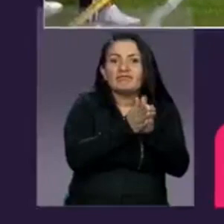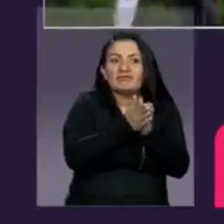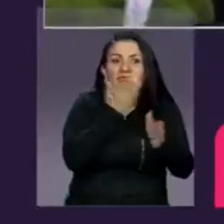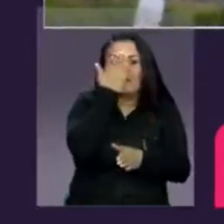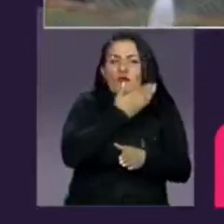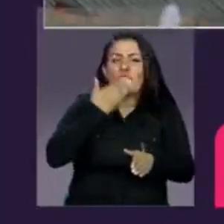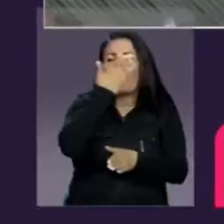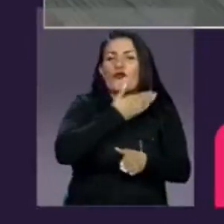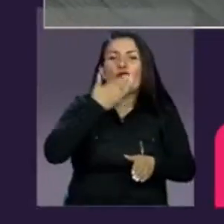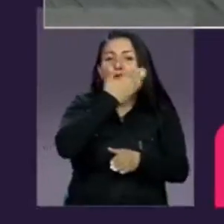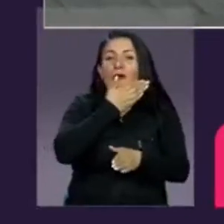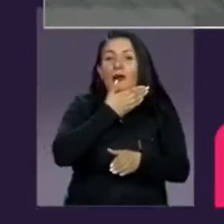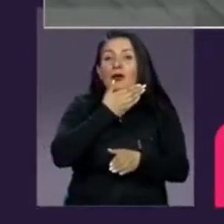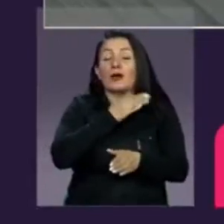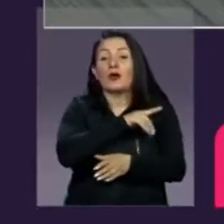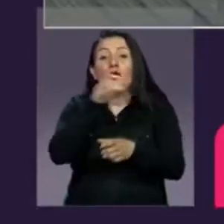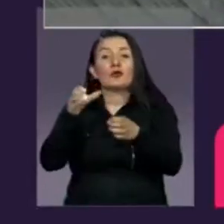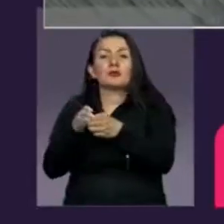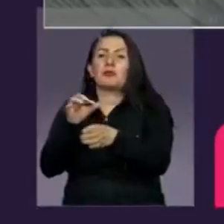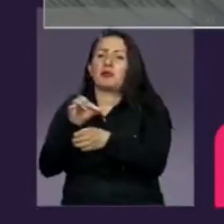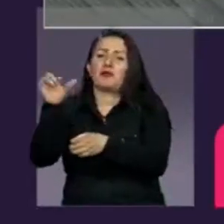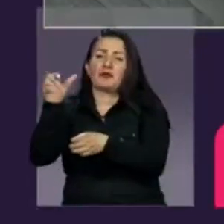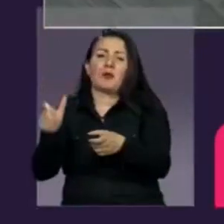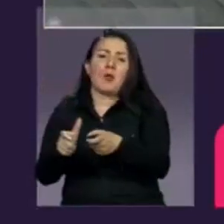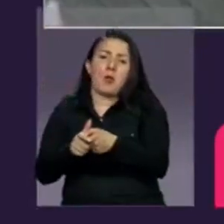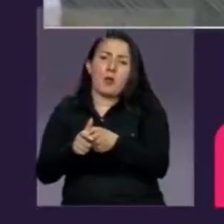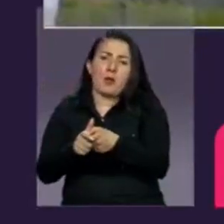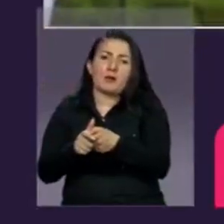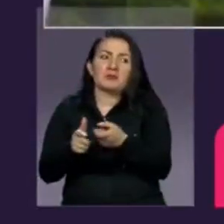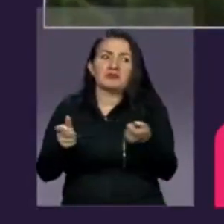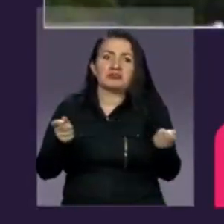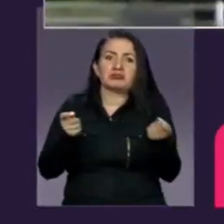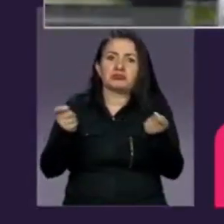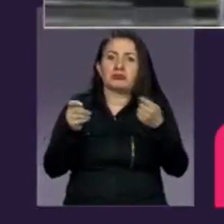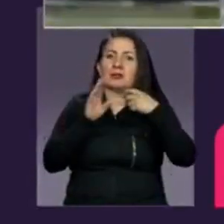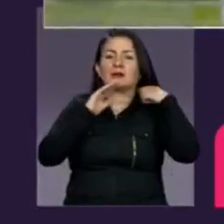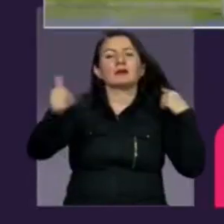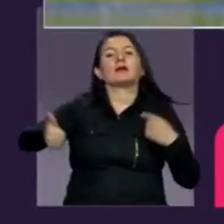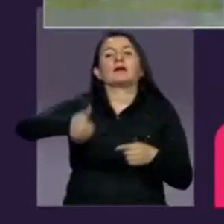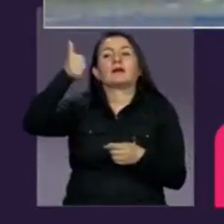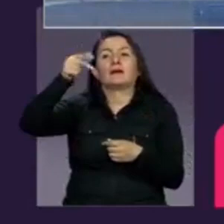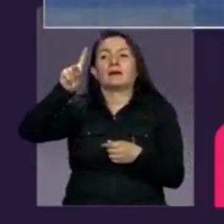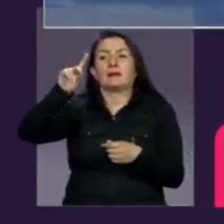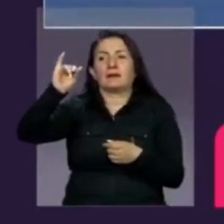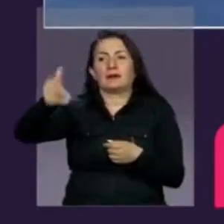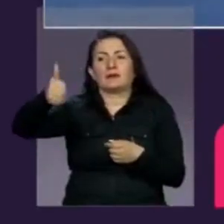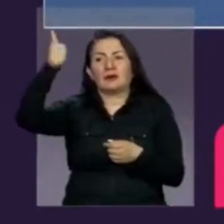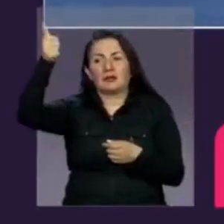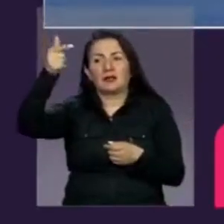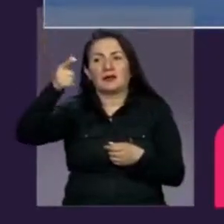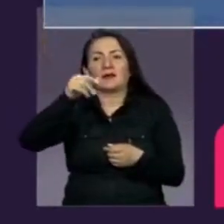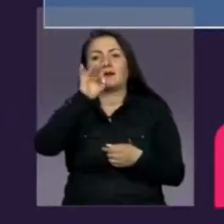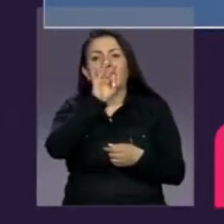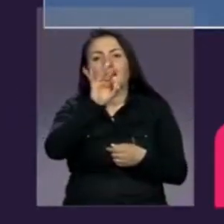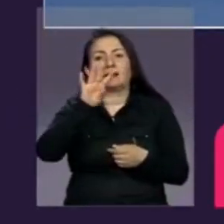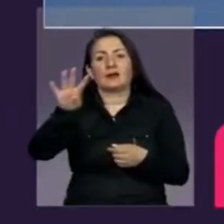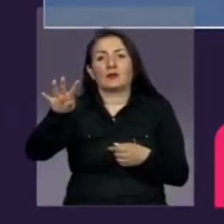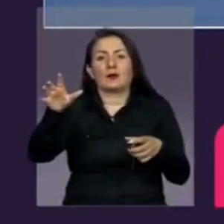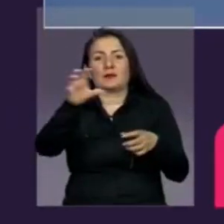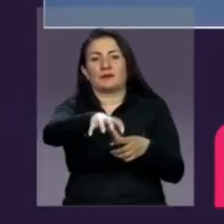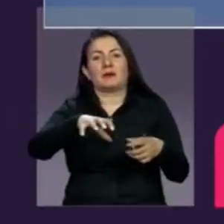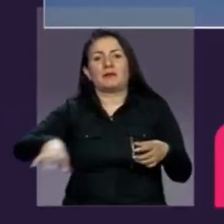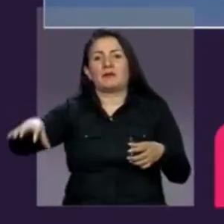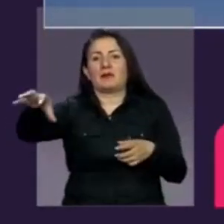pruebas que como profesionales. ¿Quién regula eso? Dimayor. ¿Quién es Dimayor? Los 34 equipos del fútbol